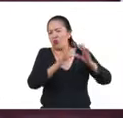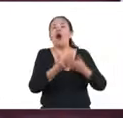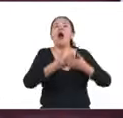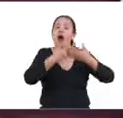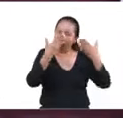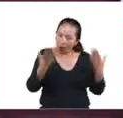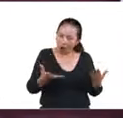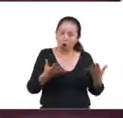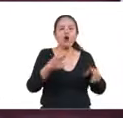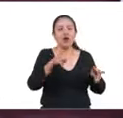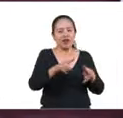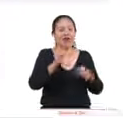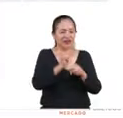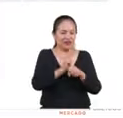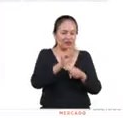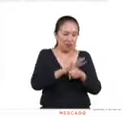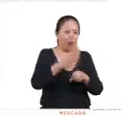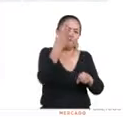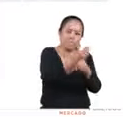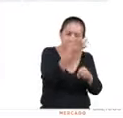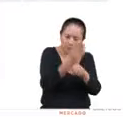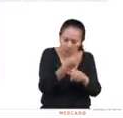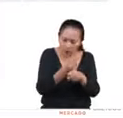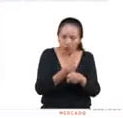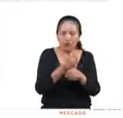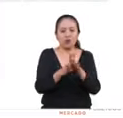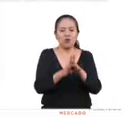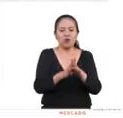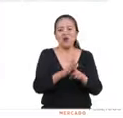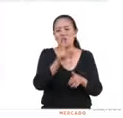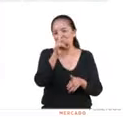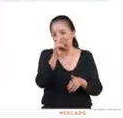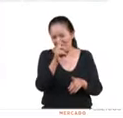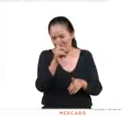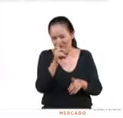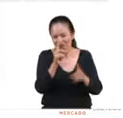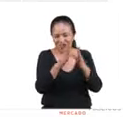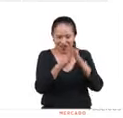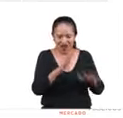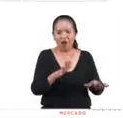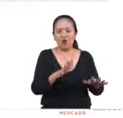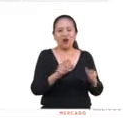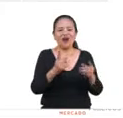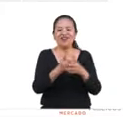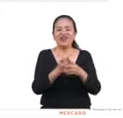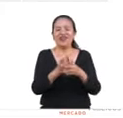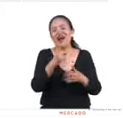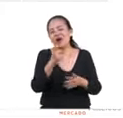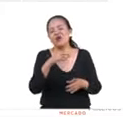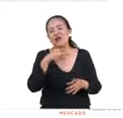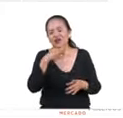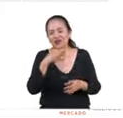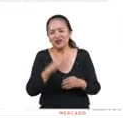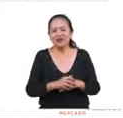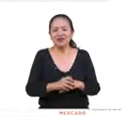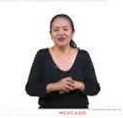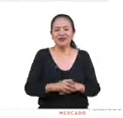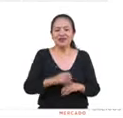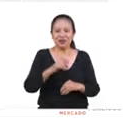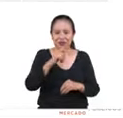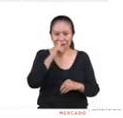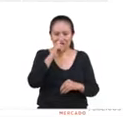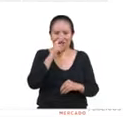recuperar en esta administración: rehabilitación integral de bajadas de agua pluvial, red de drenaje, descarga al exterior,